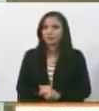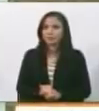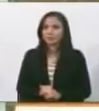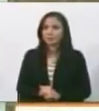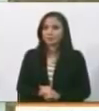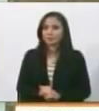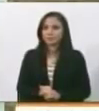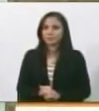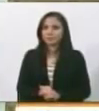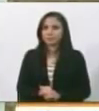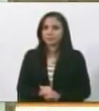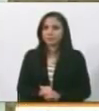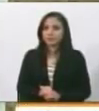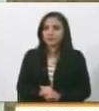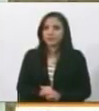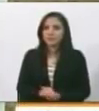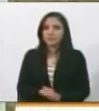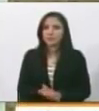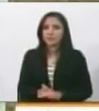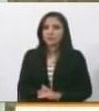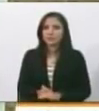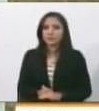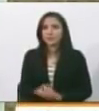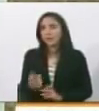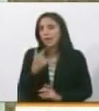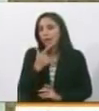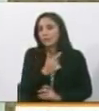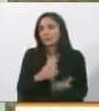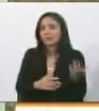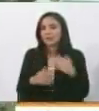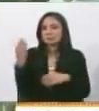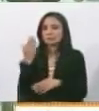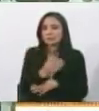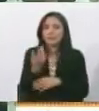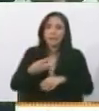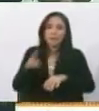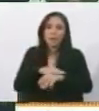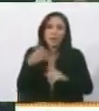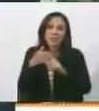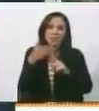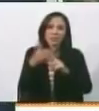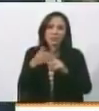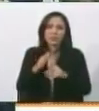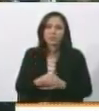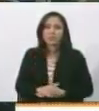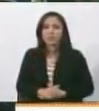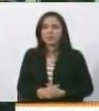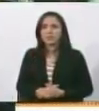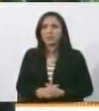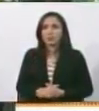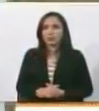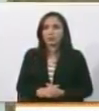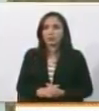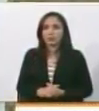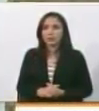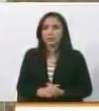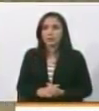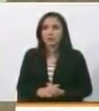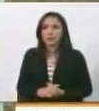Anuncia nuevas sanciones contra funcionarios del gobierno bolivariano. Siguen ellos atacando a Venezuela. ¿Creen ellos que el